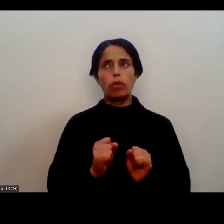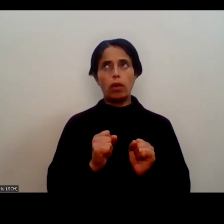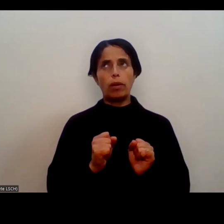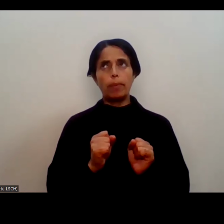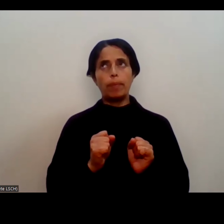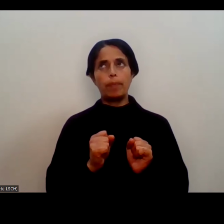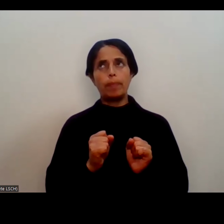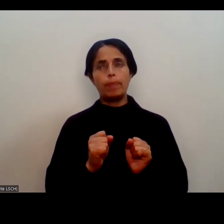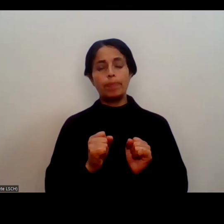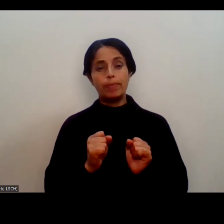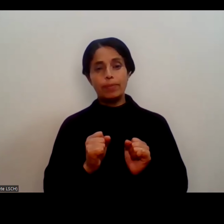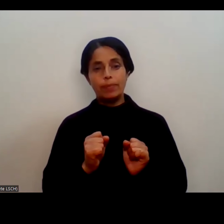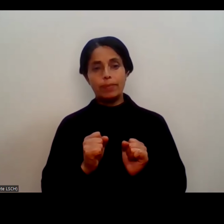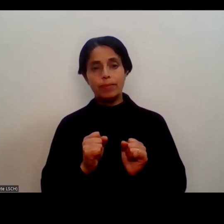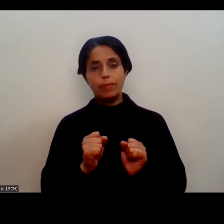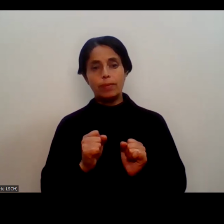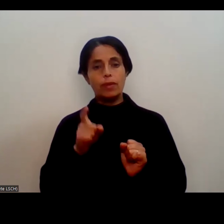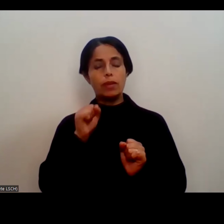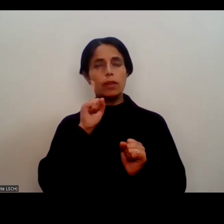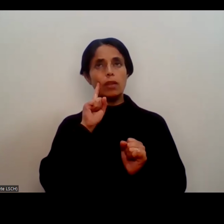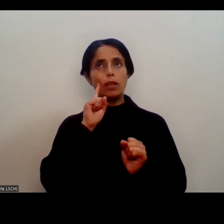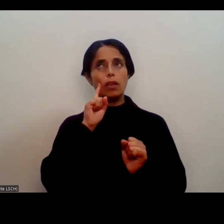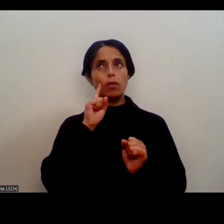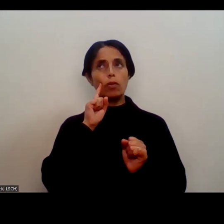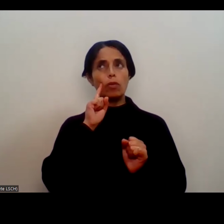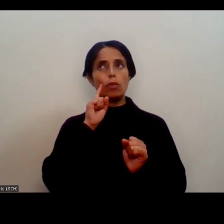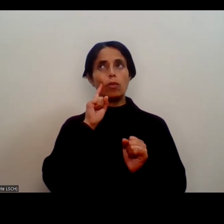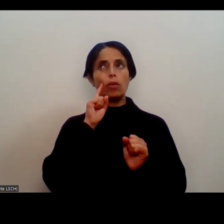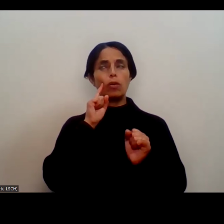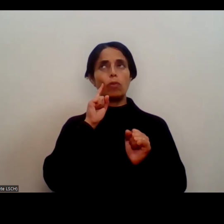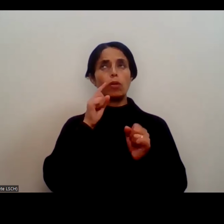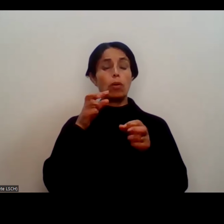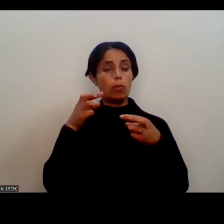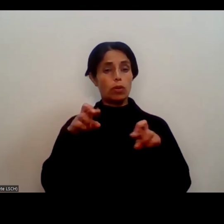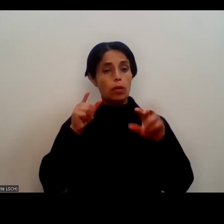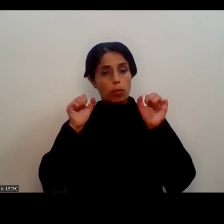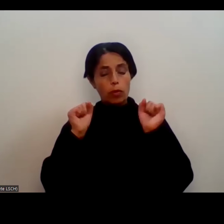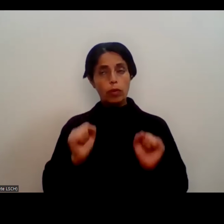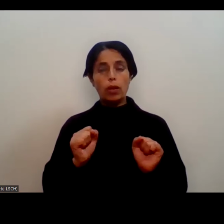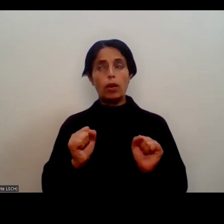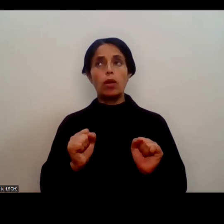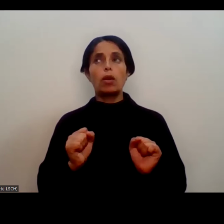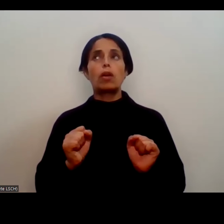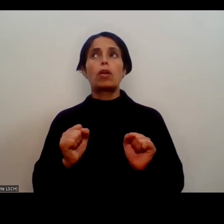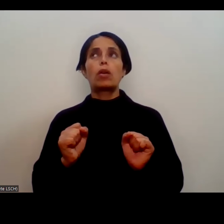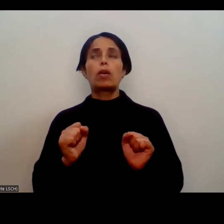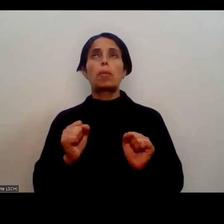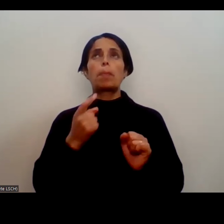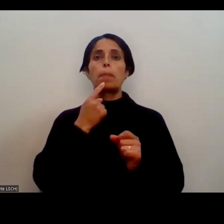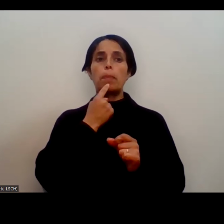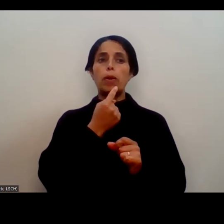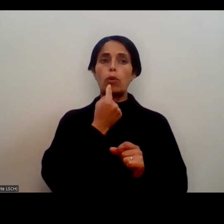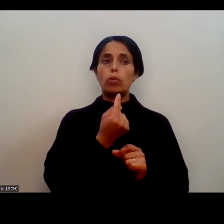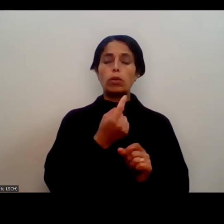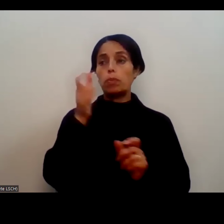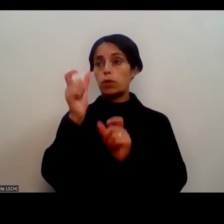tener una ventana por la cual transitar y hacer las consultas que requiera la comunidad porque